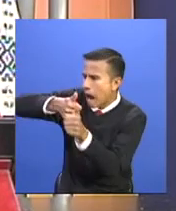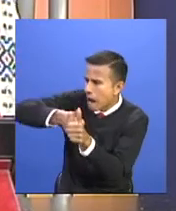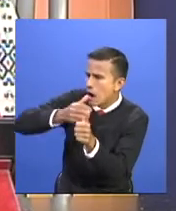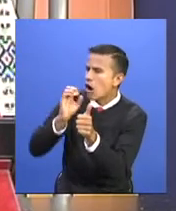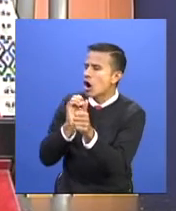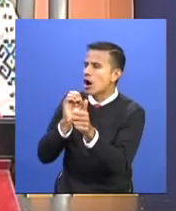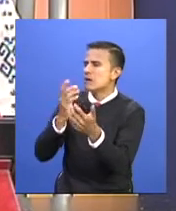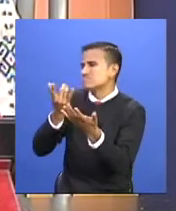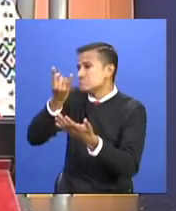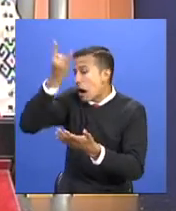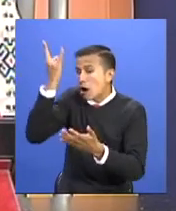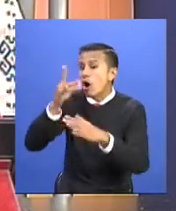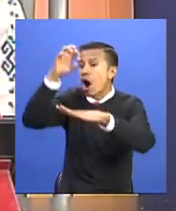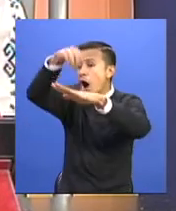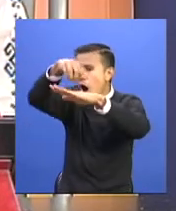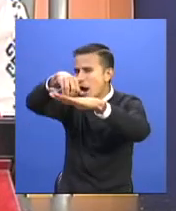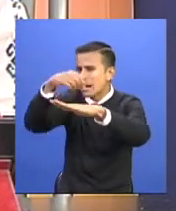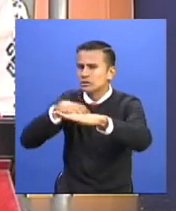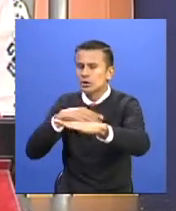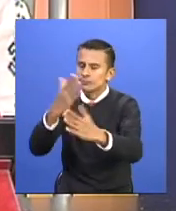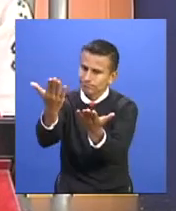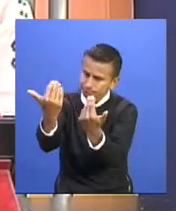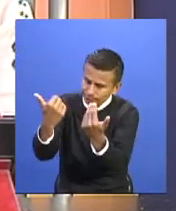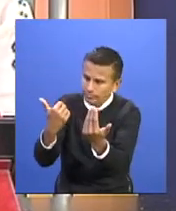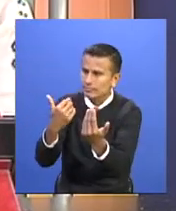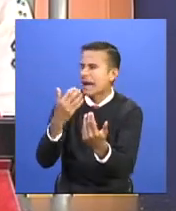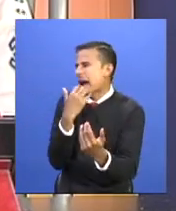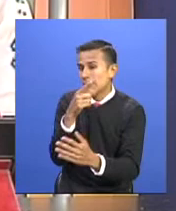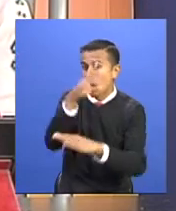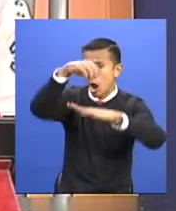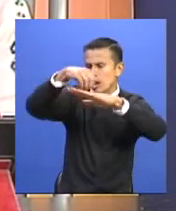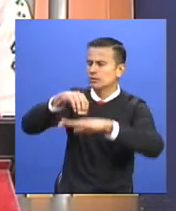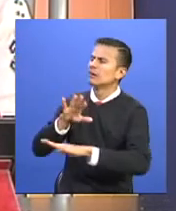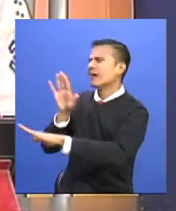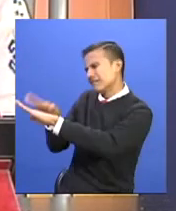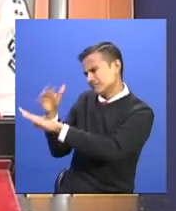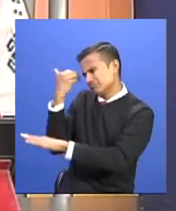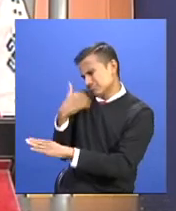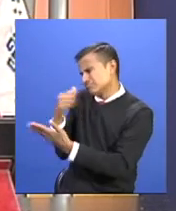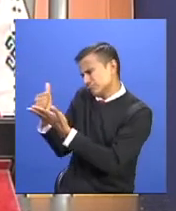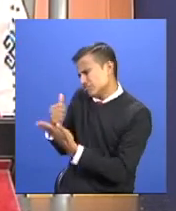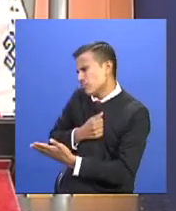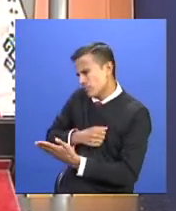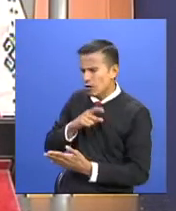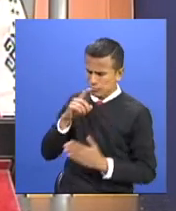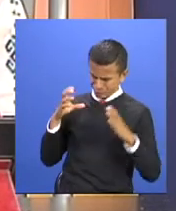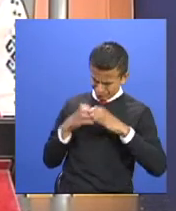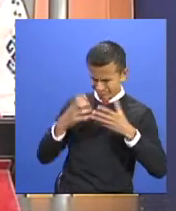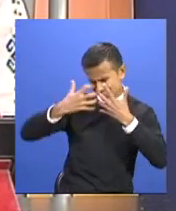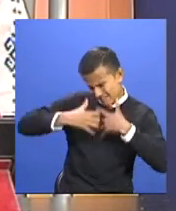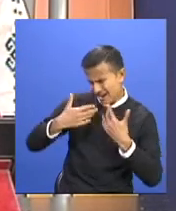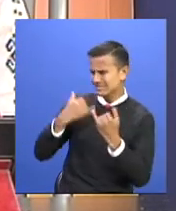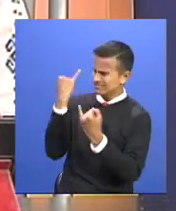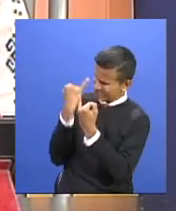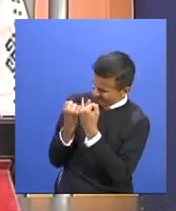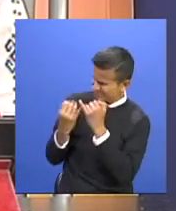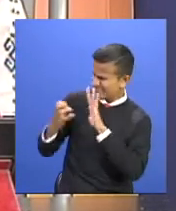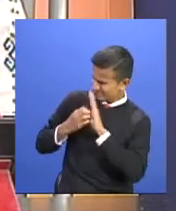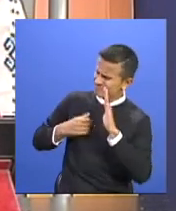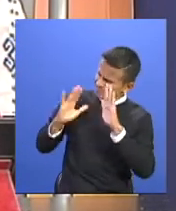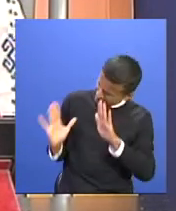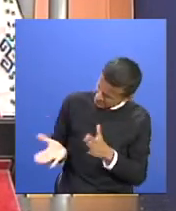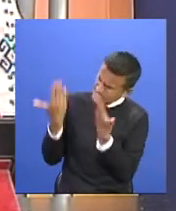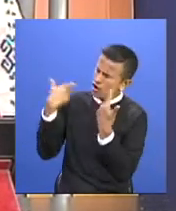o asesorar o hacer una consultoría para una organización y le dices, mire, yo necesito hacer un trabajo de mejoramiento de mi